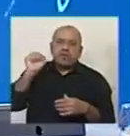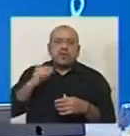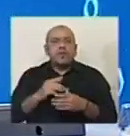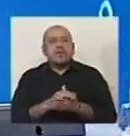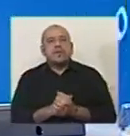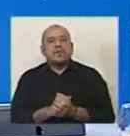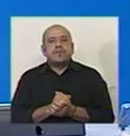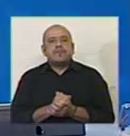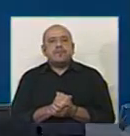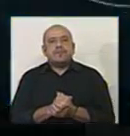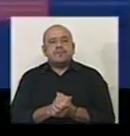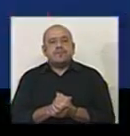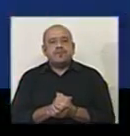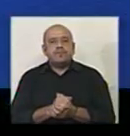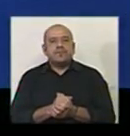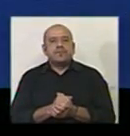G20.